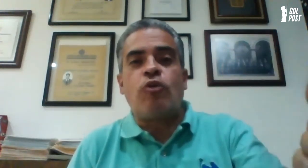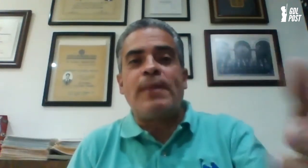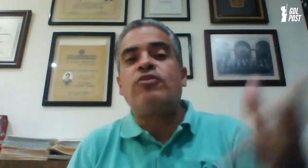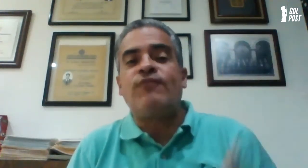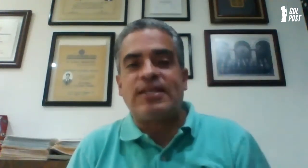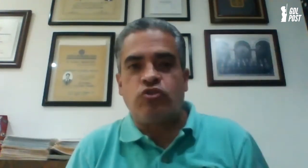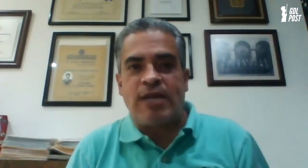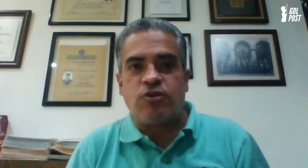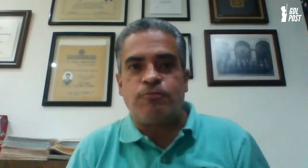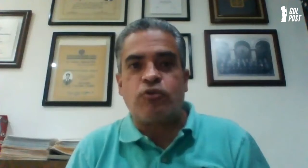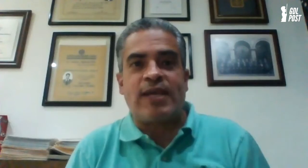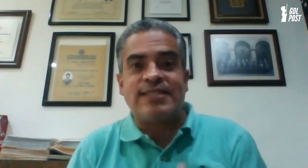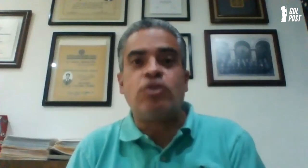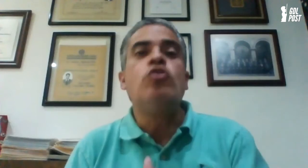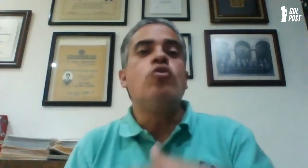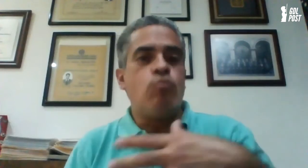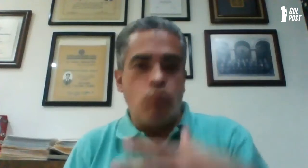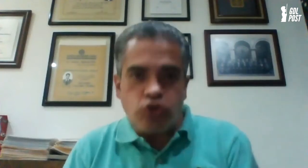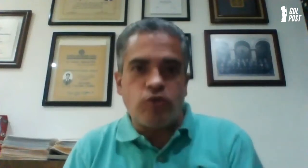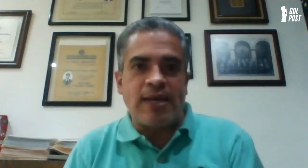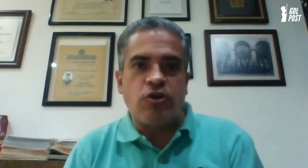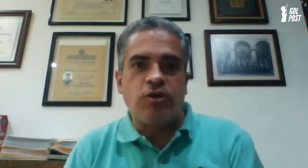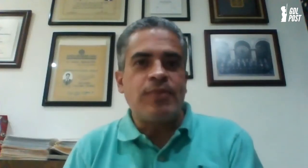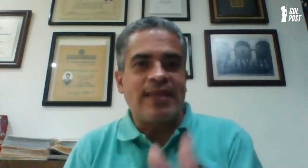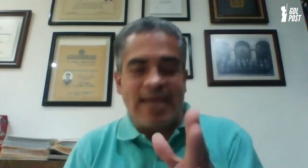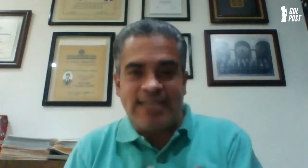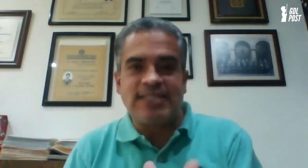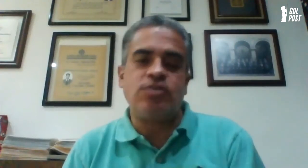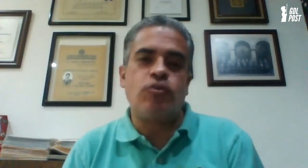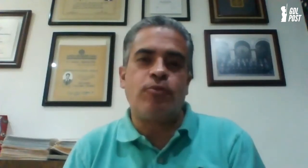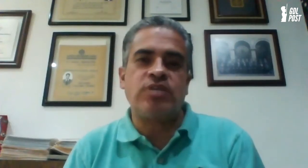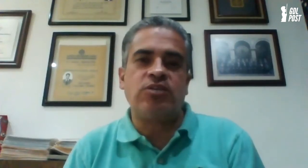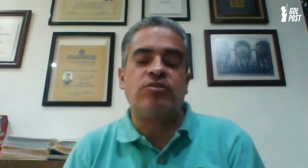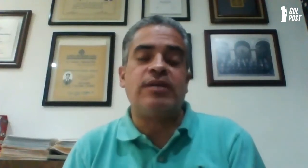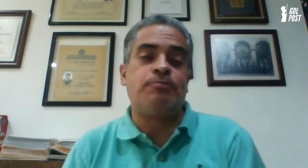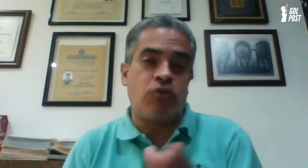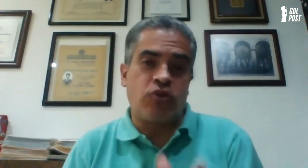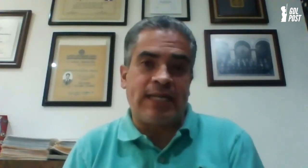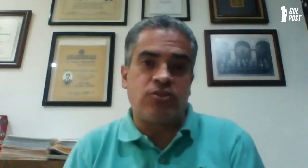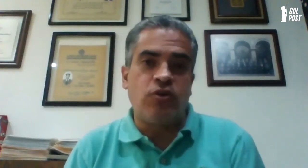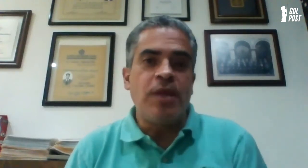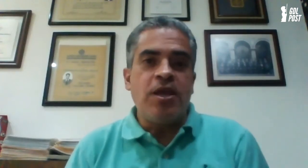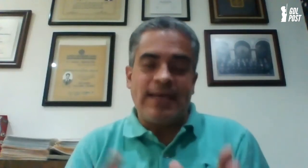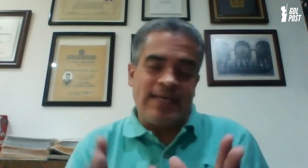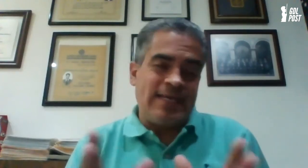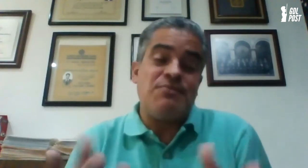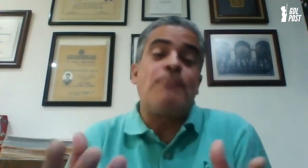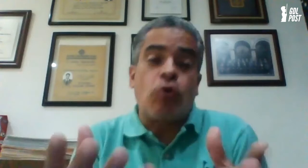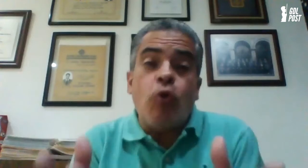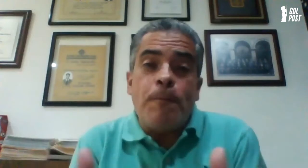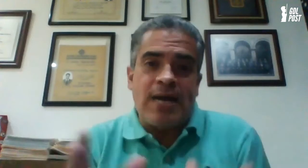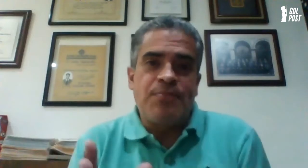5% de aumento inflacionario, porque ha sido mucho mayor que ese 5%. Por lo tanto, y